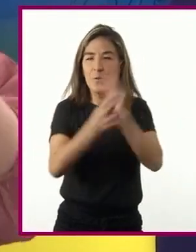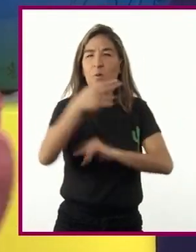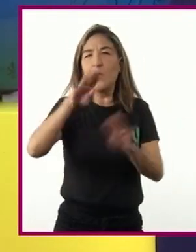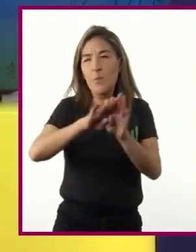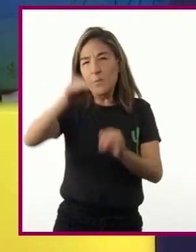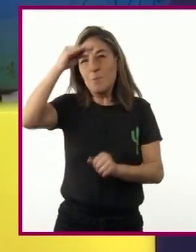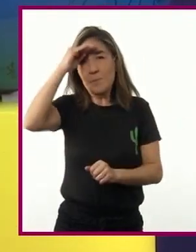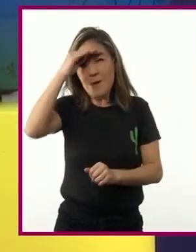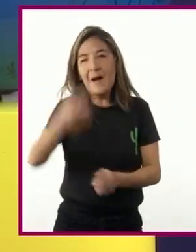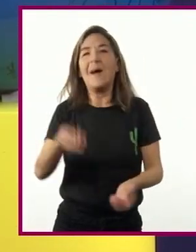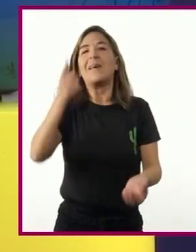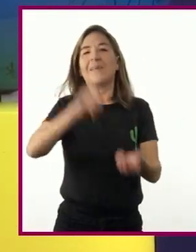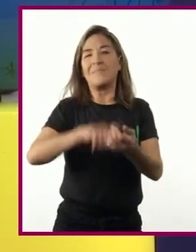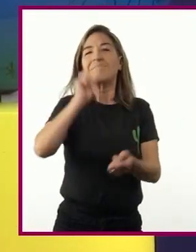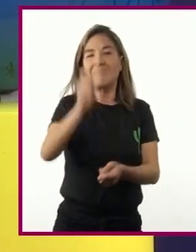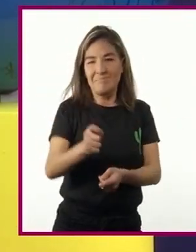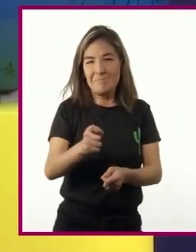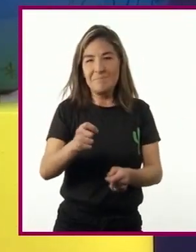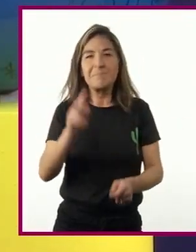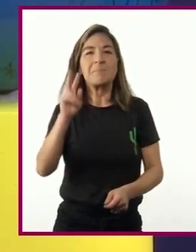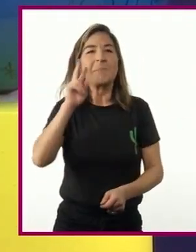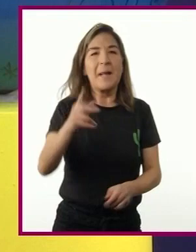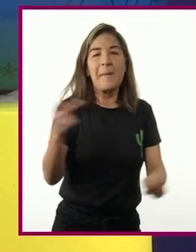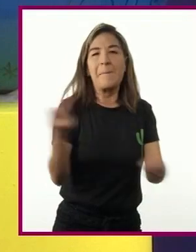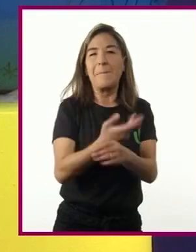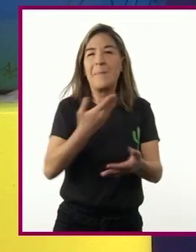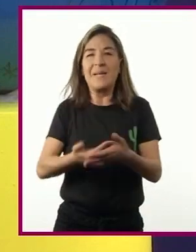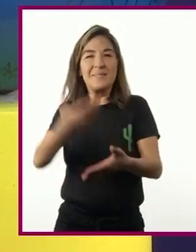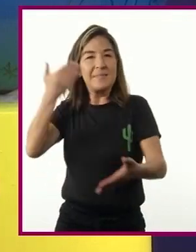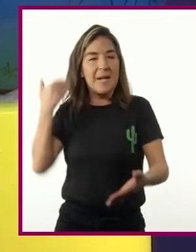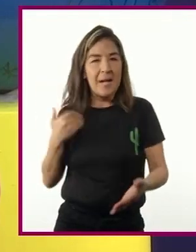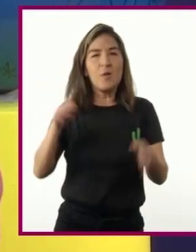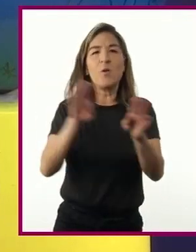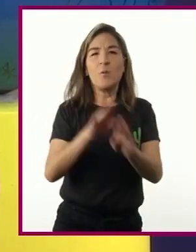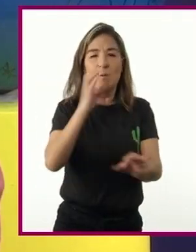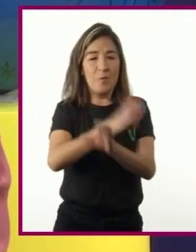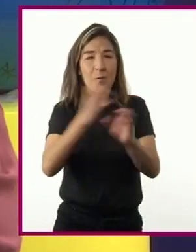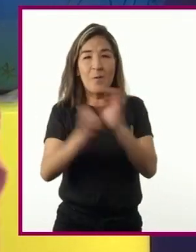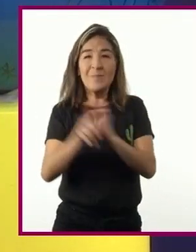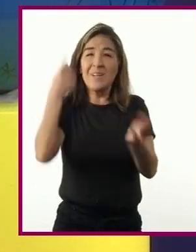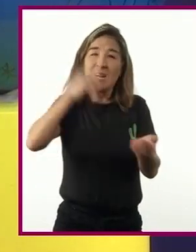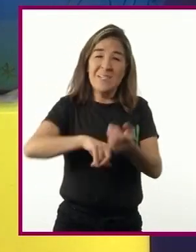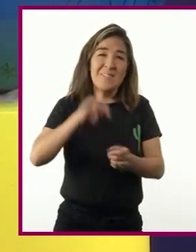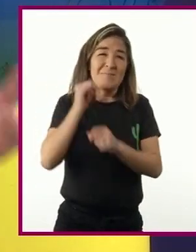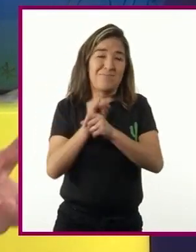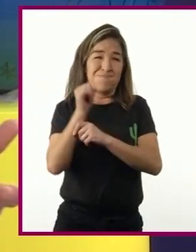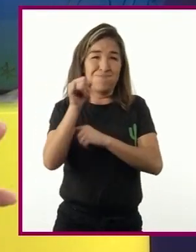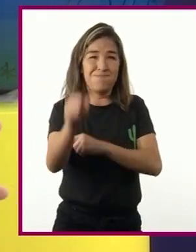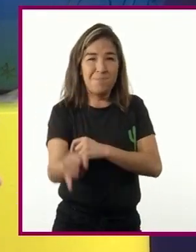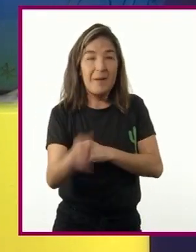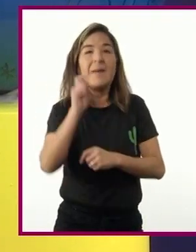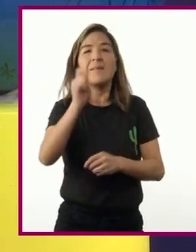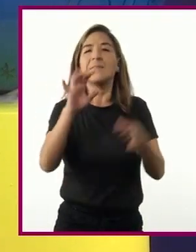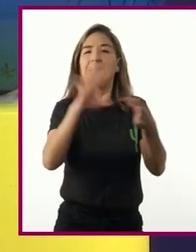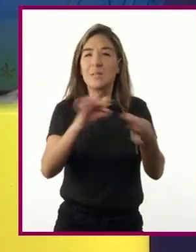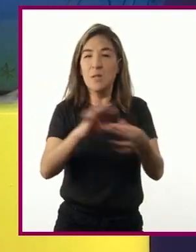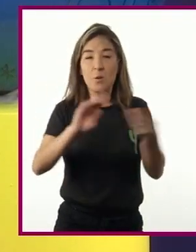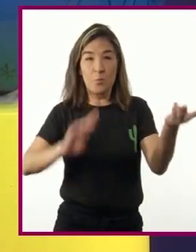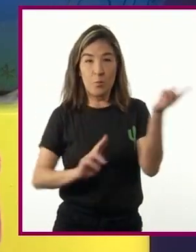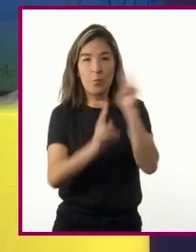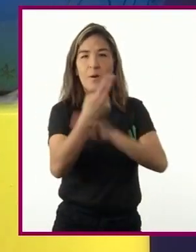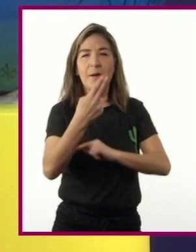significa mirar el pasado. Los objetos lejanos nos permiten darnos cuenta que hablar del universo